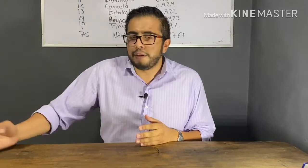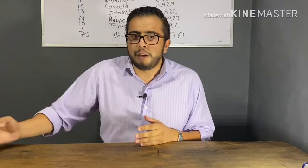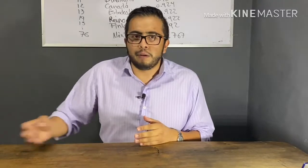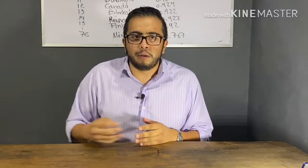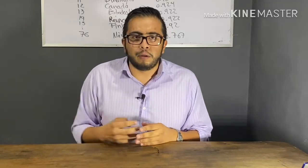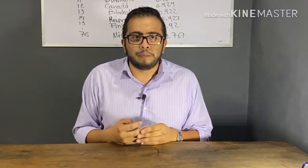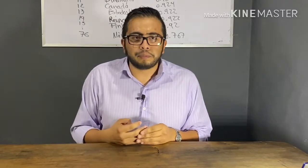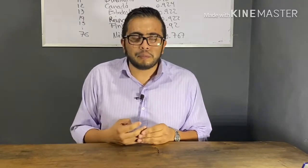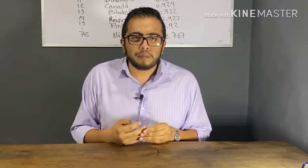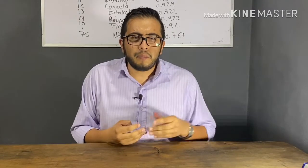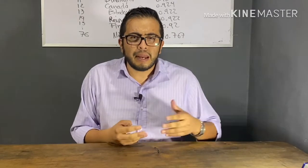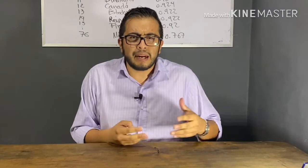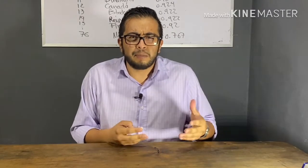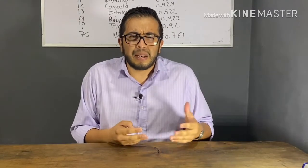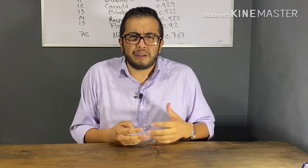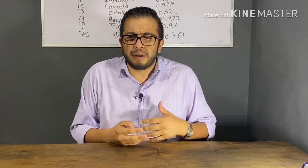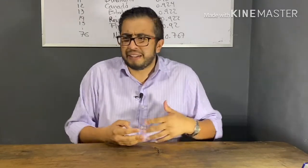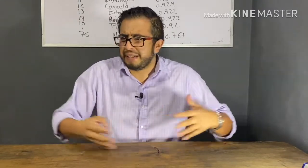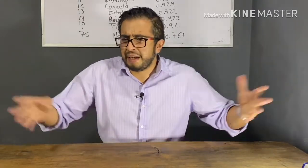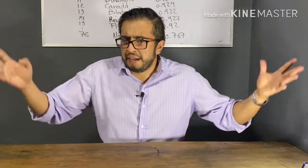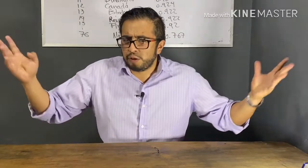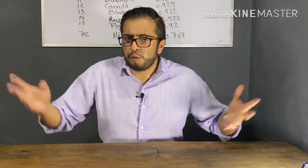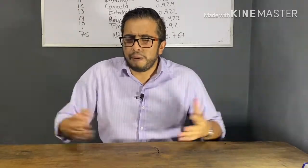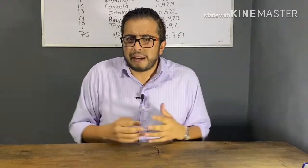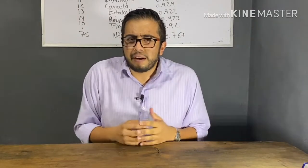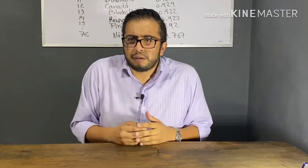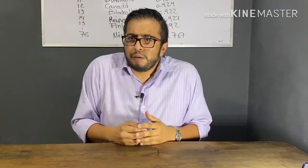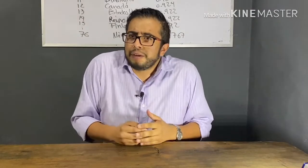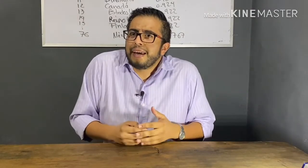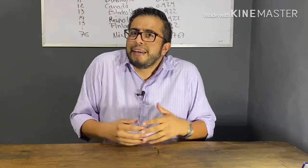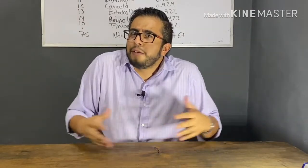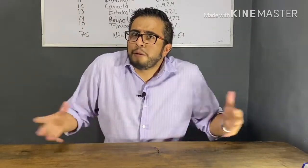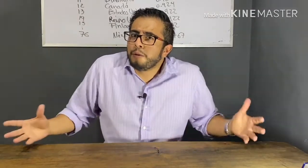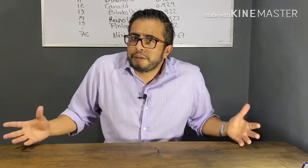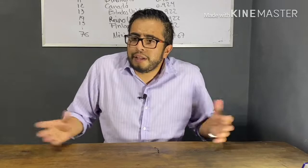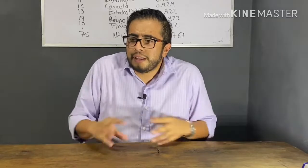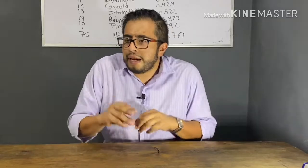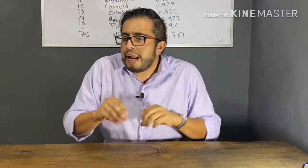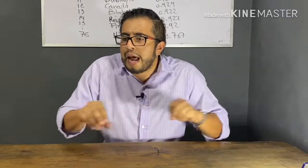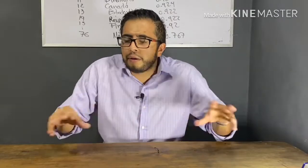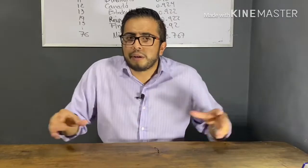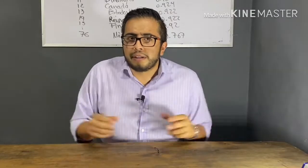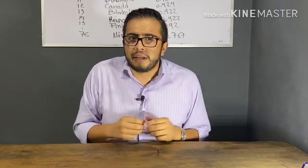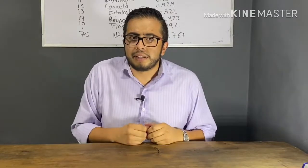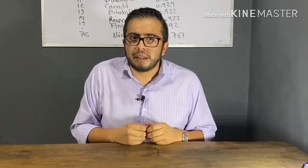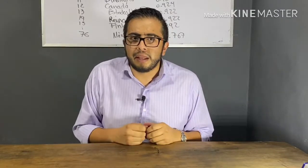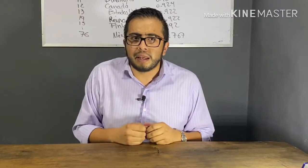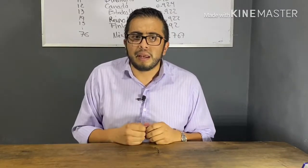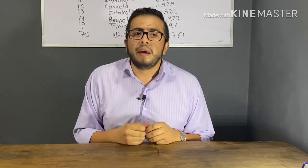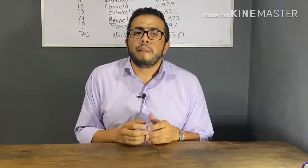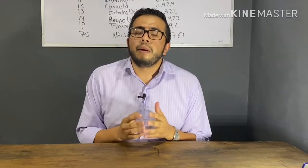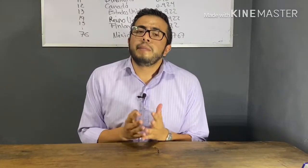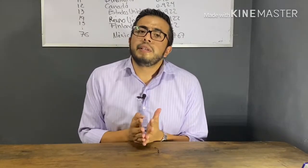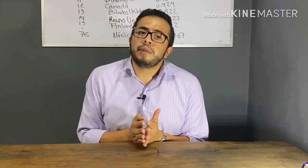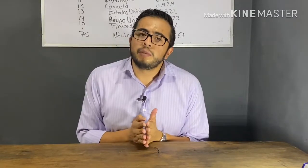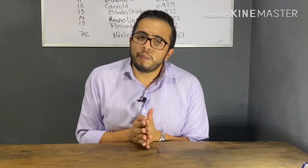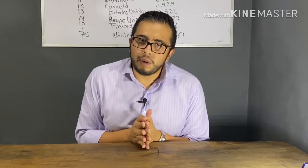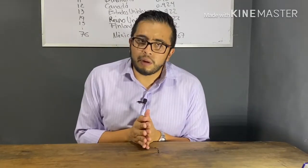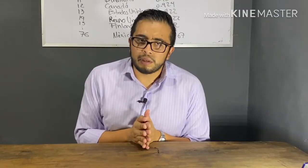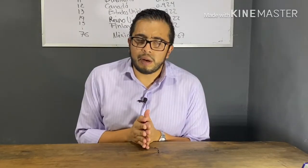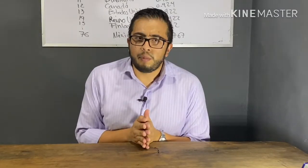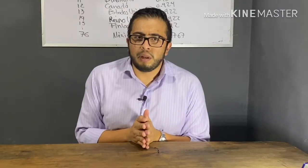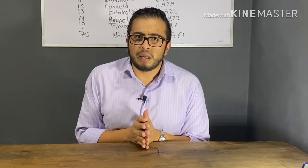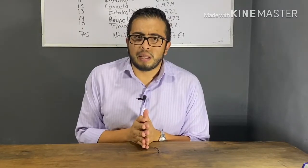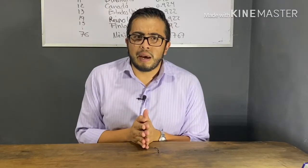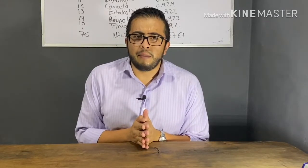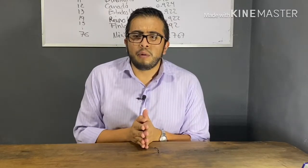millonarios o vendiendo respiradores súper caros. Ok, todos tendrán algo que se les critique, pero a mí se me hace muy